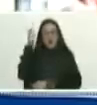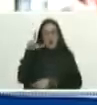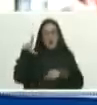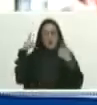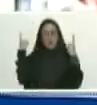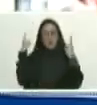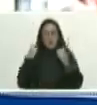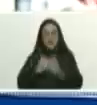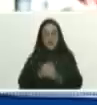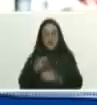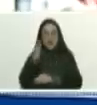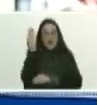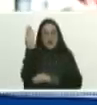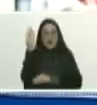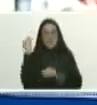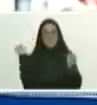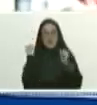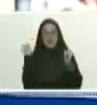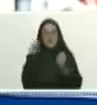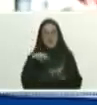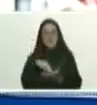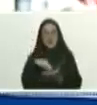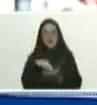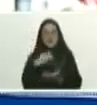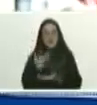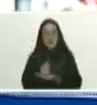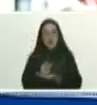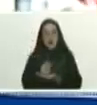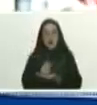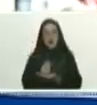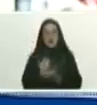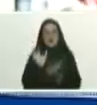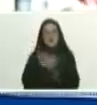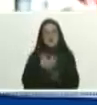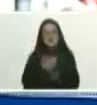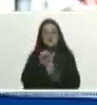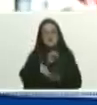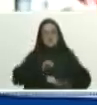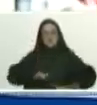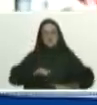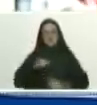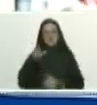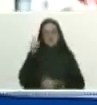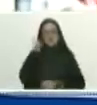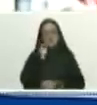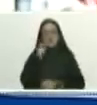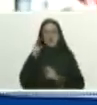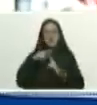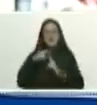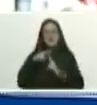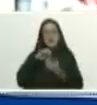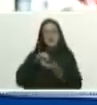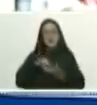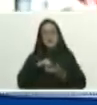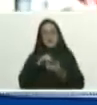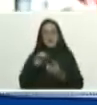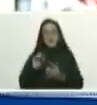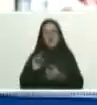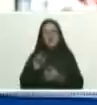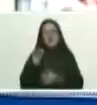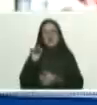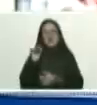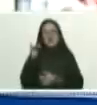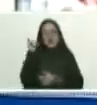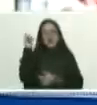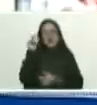Guaira, Lara, Mérida, Miranda, Monagas, Nueva Esparta, Portuguesa, Sucre, Táchira, Trujillo, Yaracuy y el